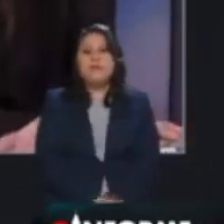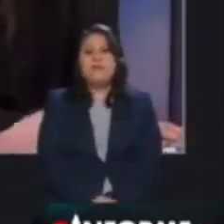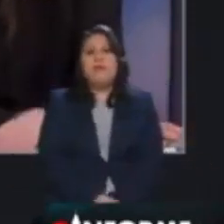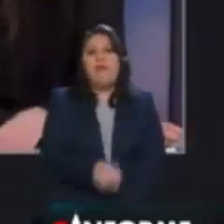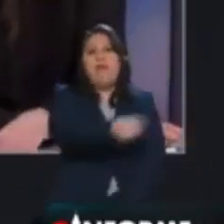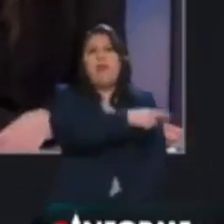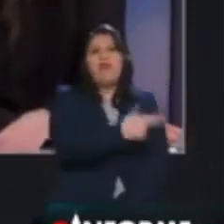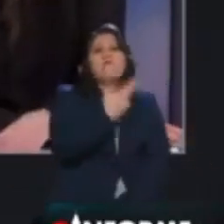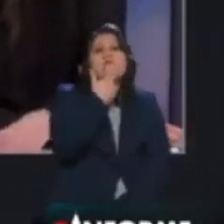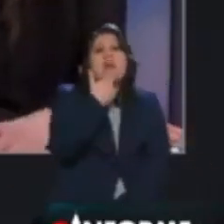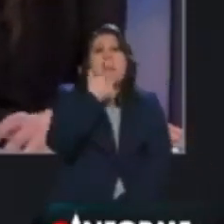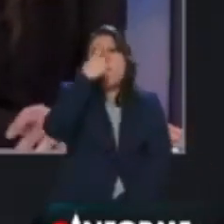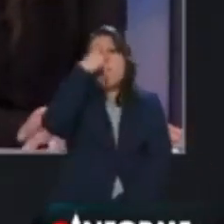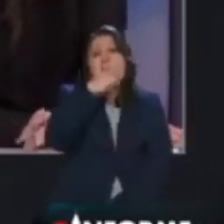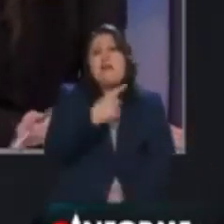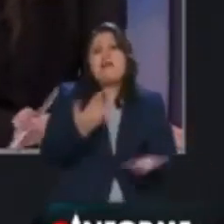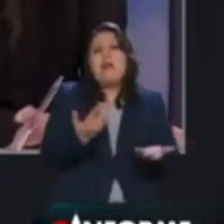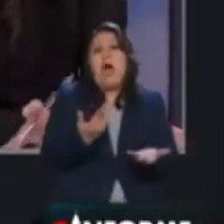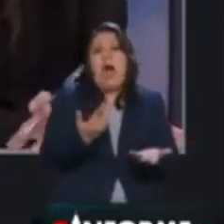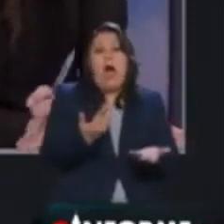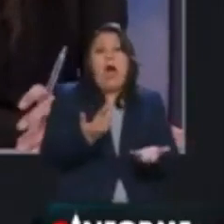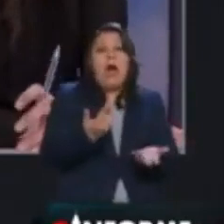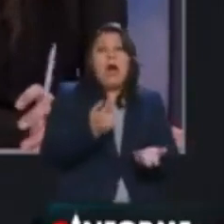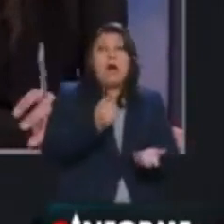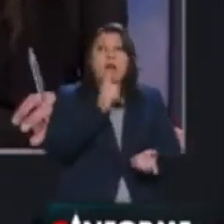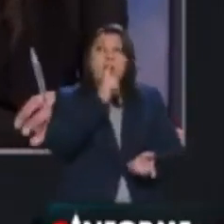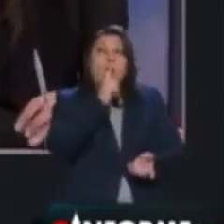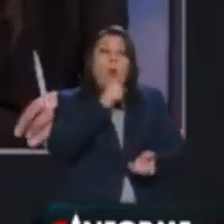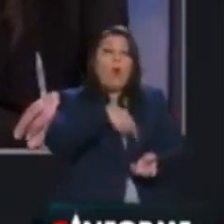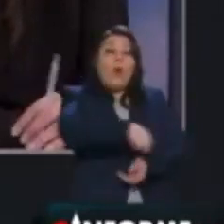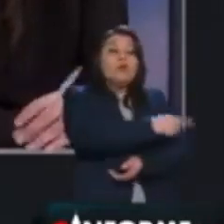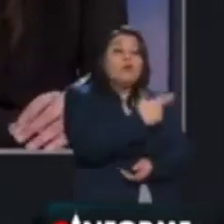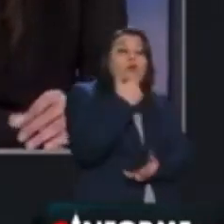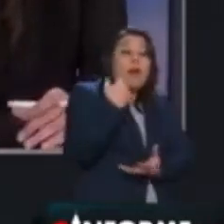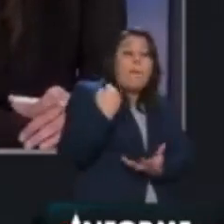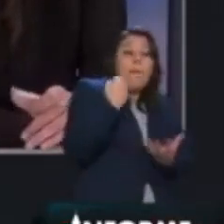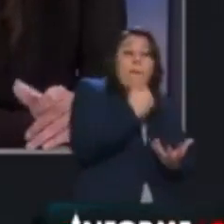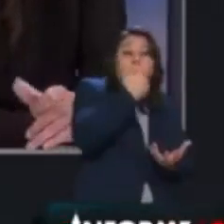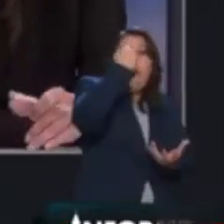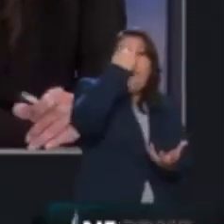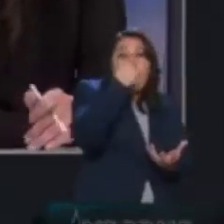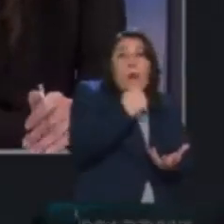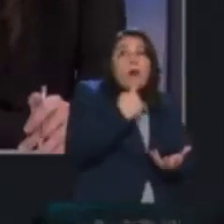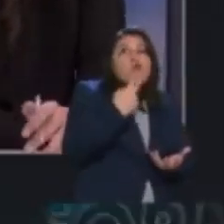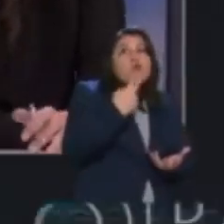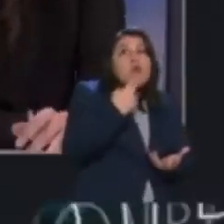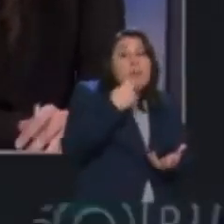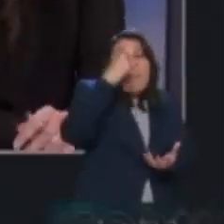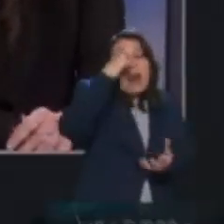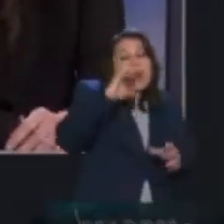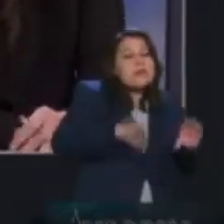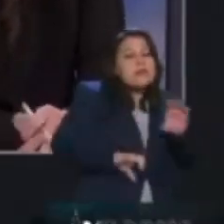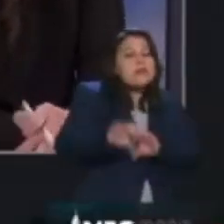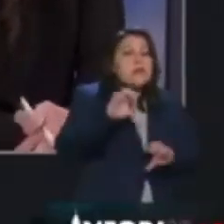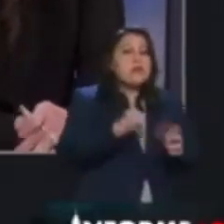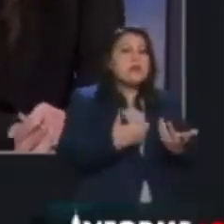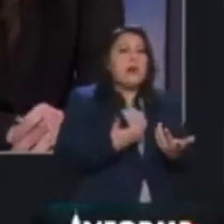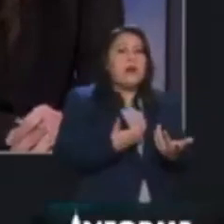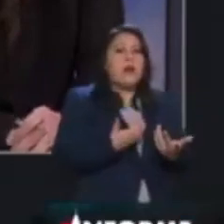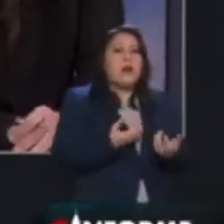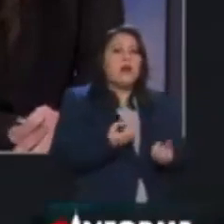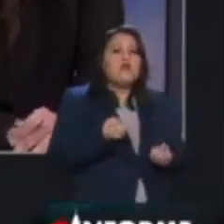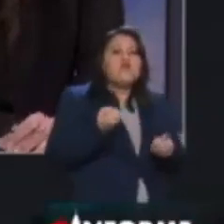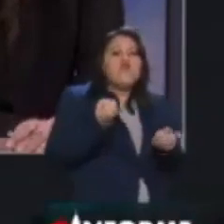usaron para darle aparente sustento científico a acciones como no rescatar los cuerpos de pasta de conchos o darle